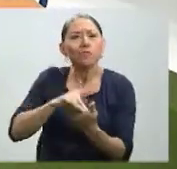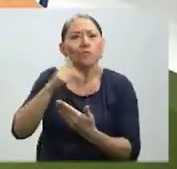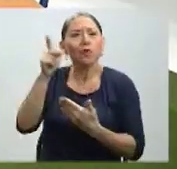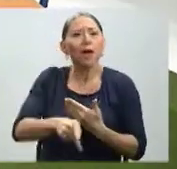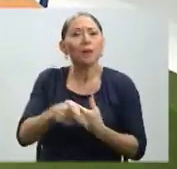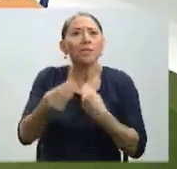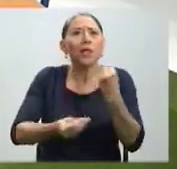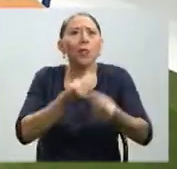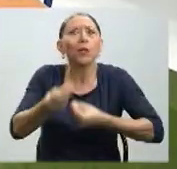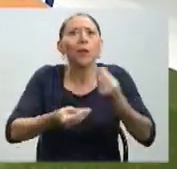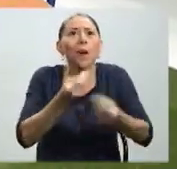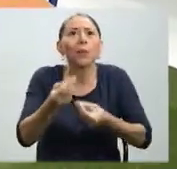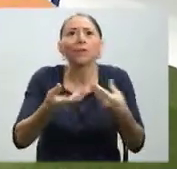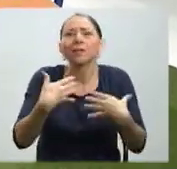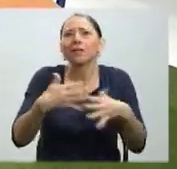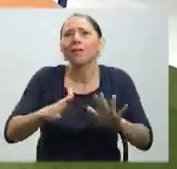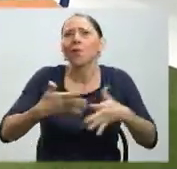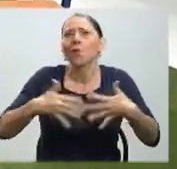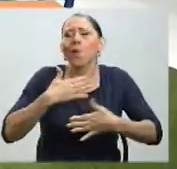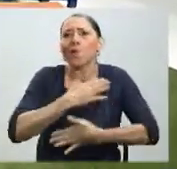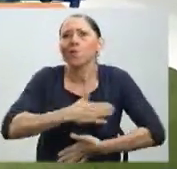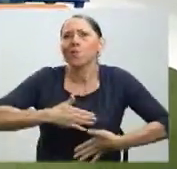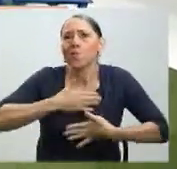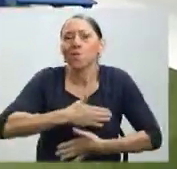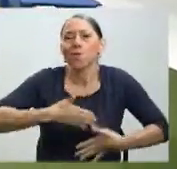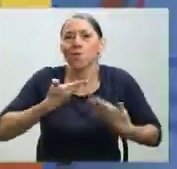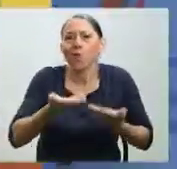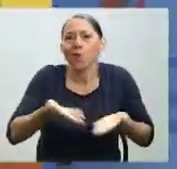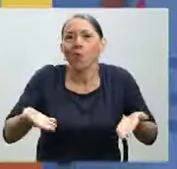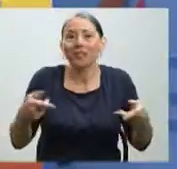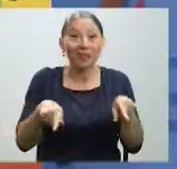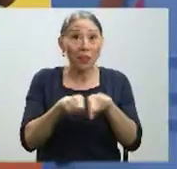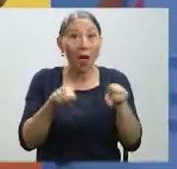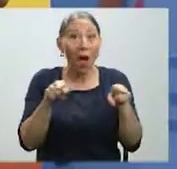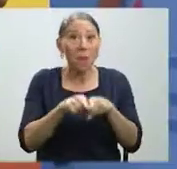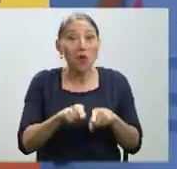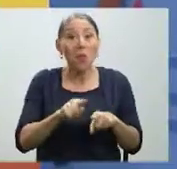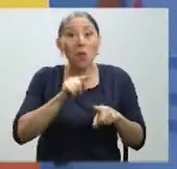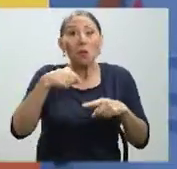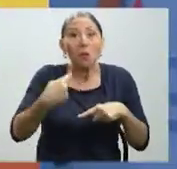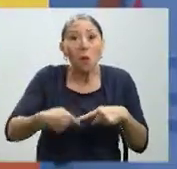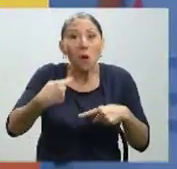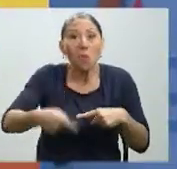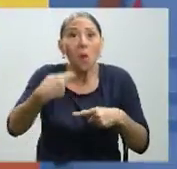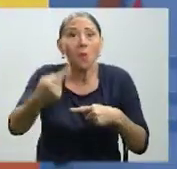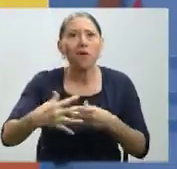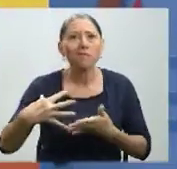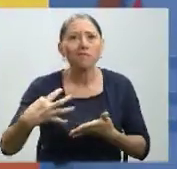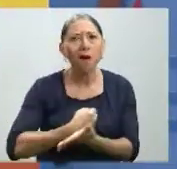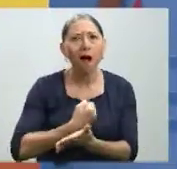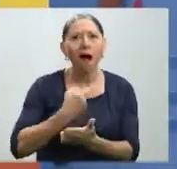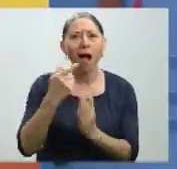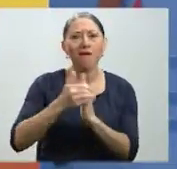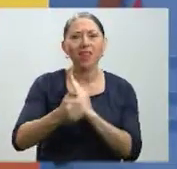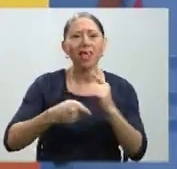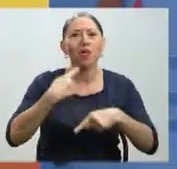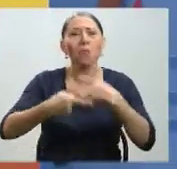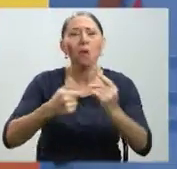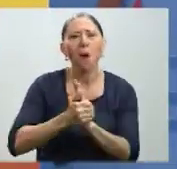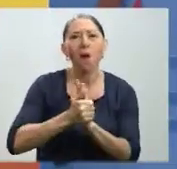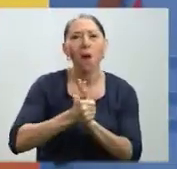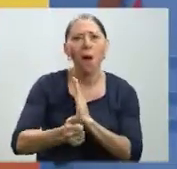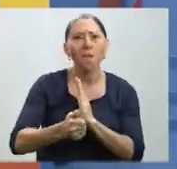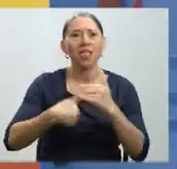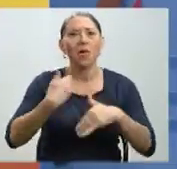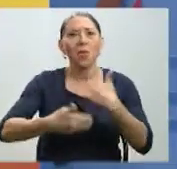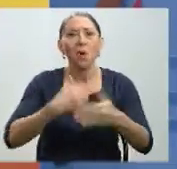a hacer diferentes actividades súper, súper entretenidas. Además, en cada programa vamos a ir ganando una habilidad. Es muy, muy importante y para eso tenemos